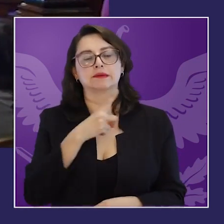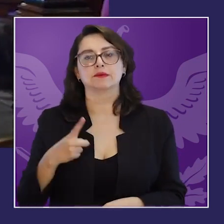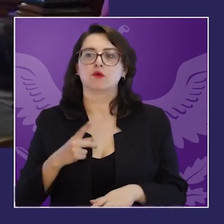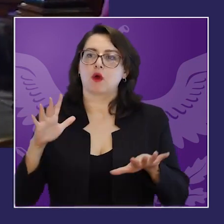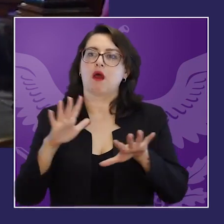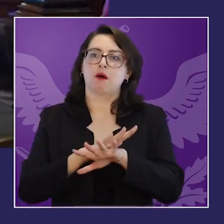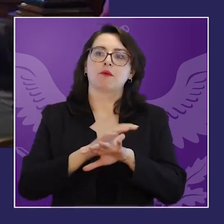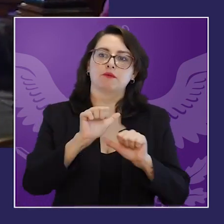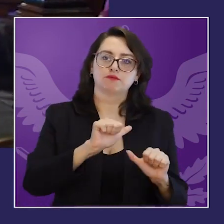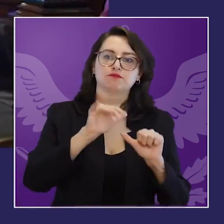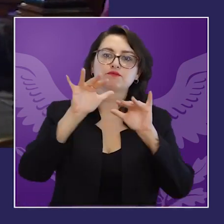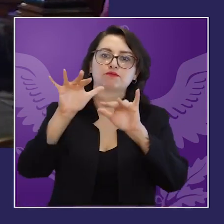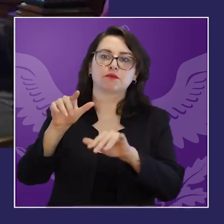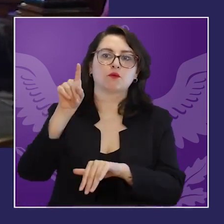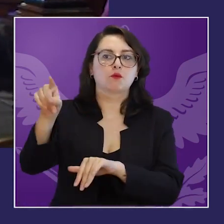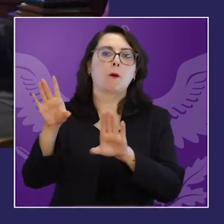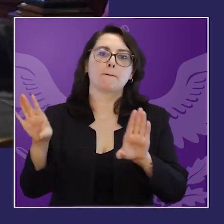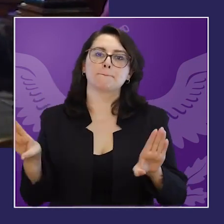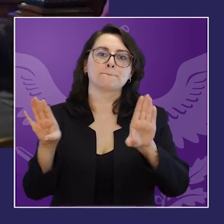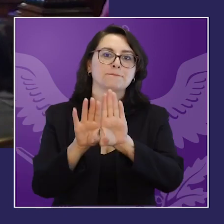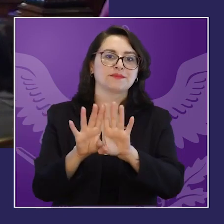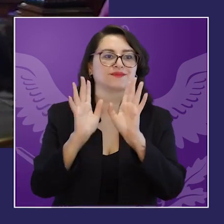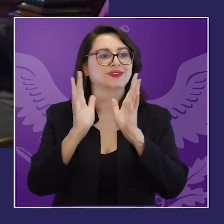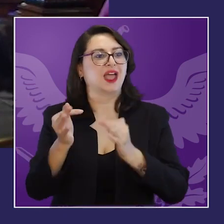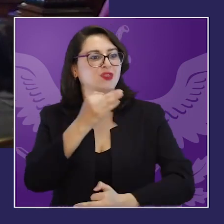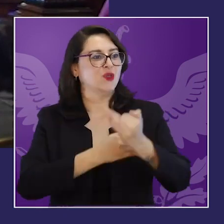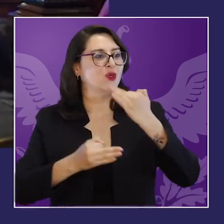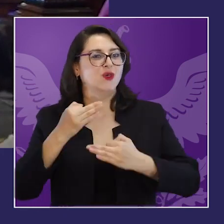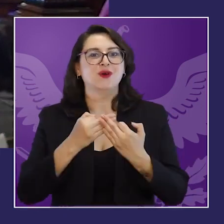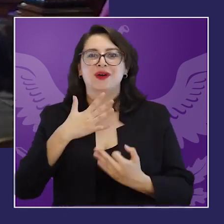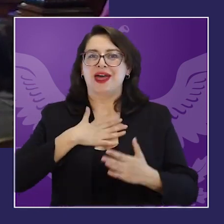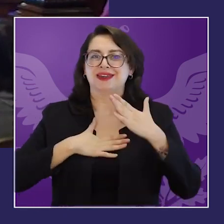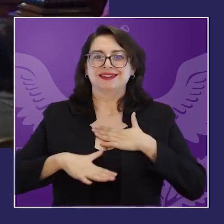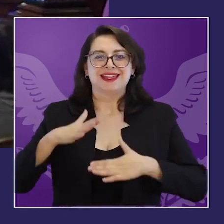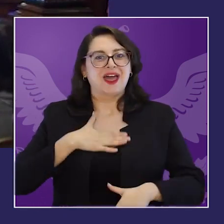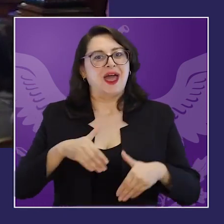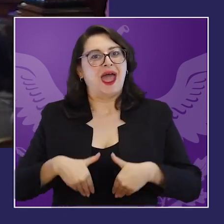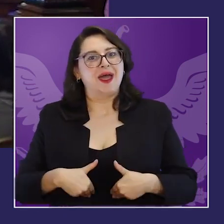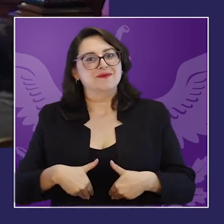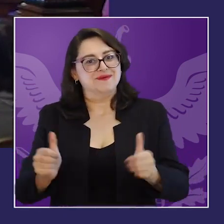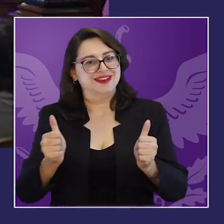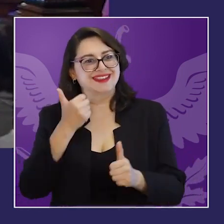Pero sí, vamos a ir a la sala principal para un cierre muy pequeñito, que ya todo el mundo está